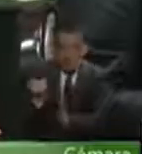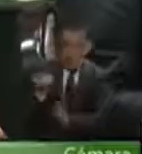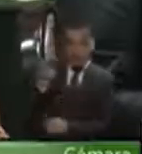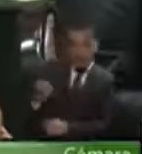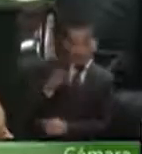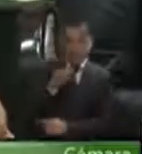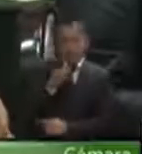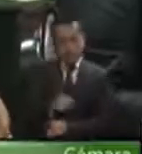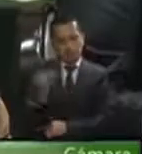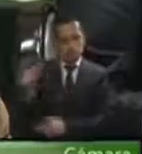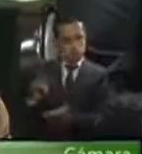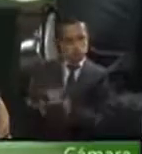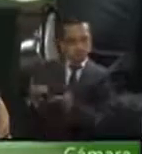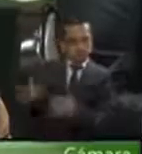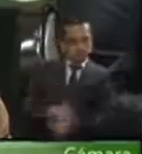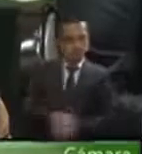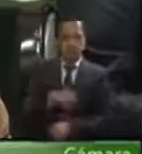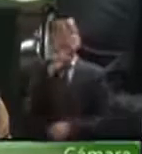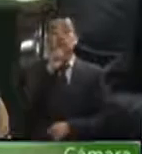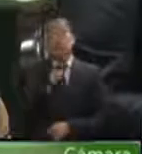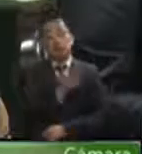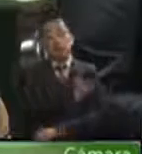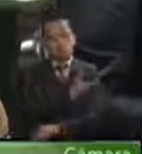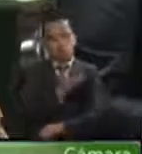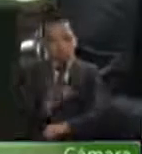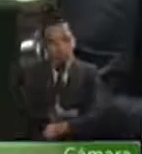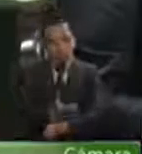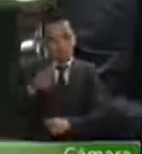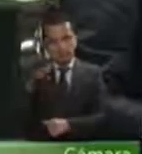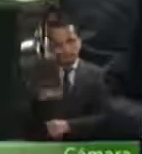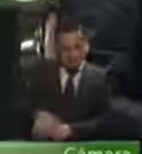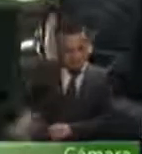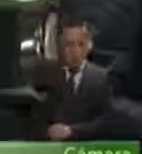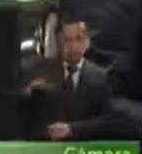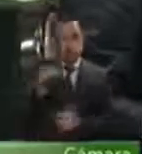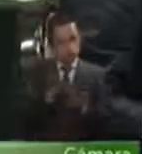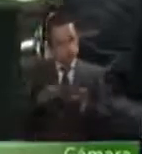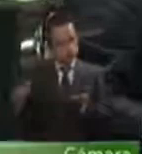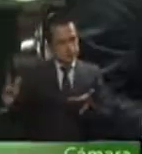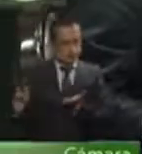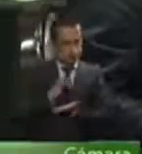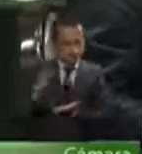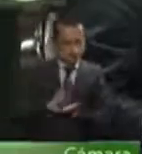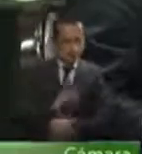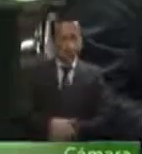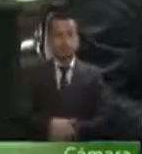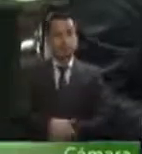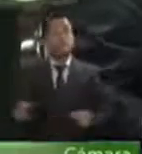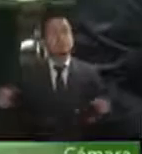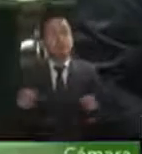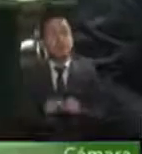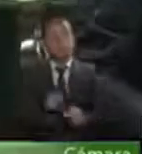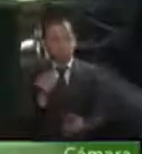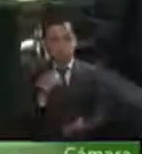esta iniciativa y a todos los compañeras y compañeros por su apoyo a este dictamen. Es cuanto. Muchas gracias.